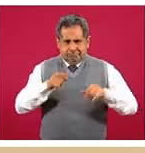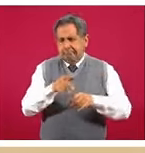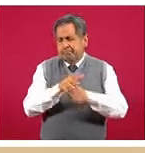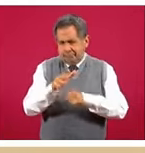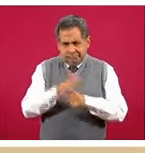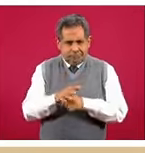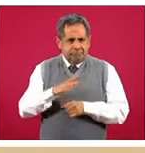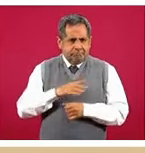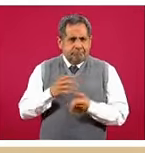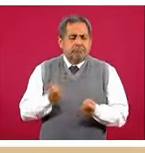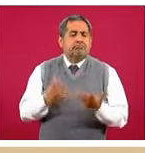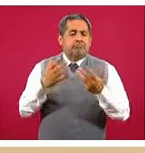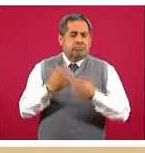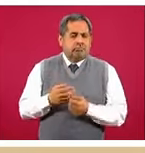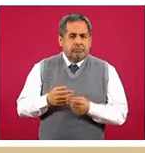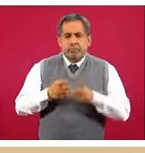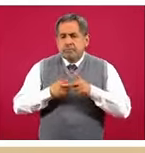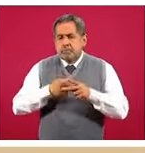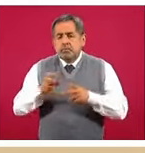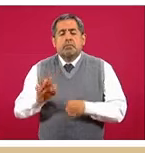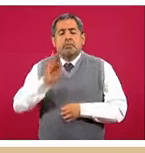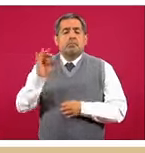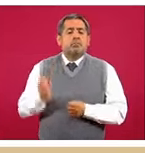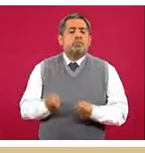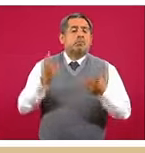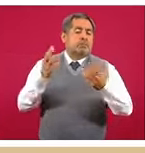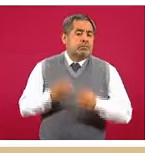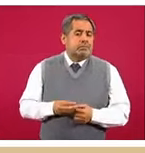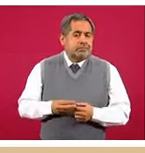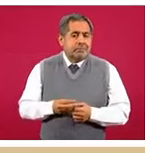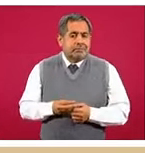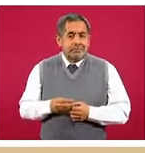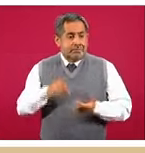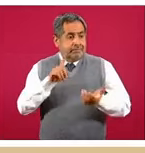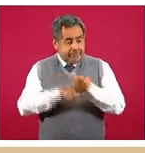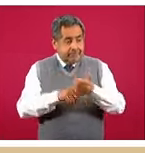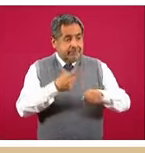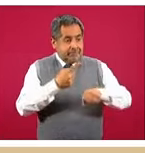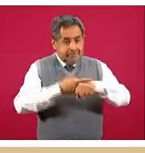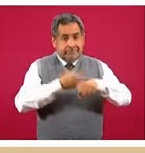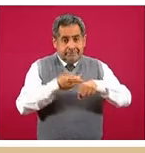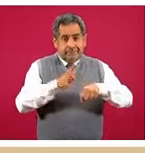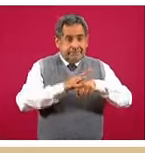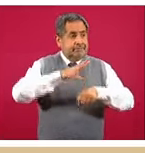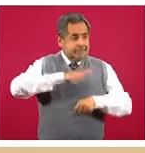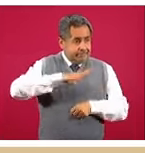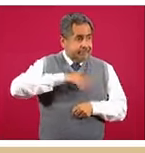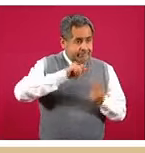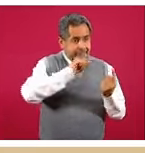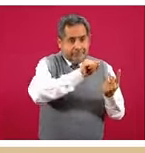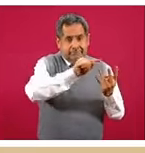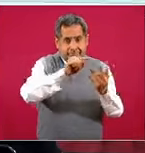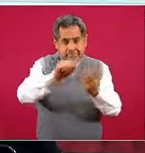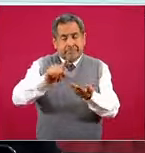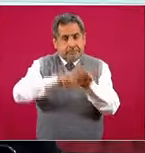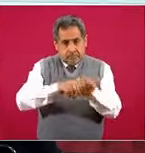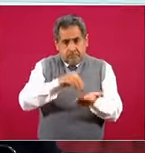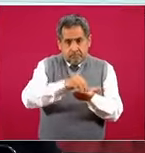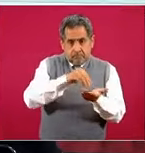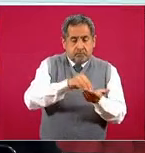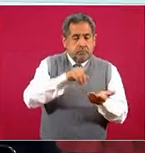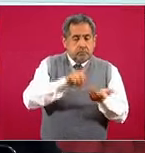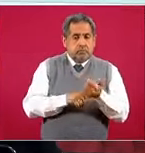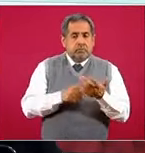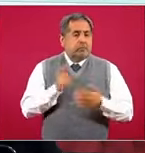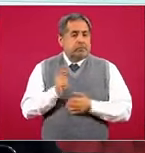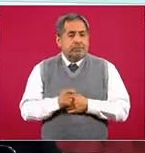este número, esta tasa de incidencia. Es la epidemia activa, la epidemia que tiene sus